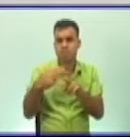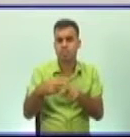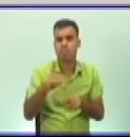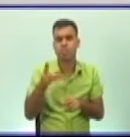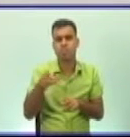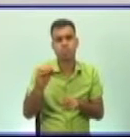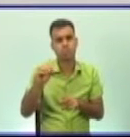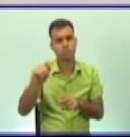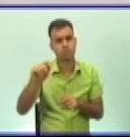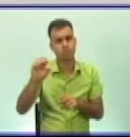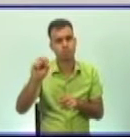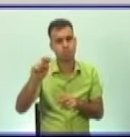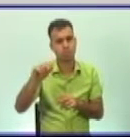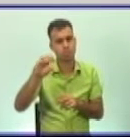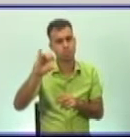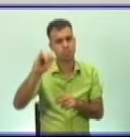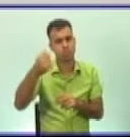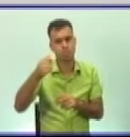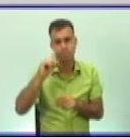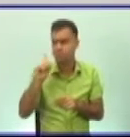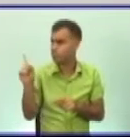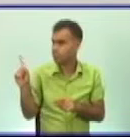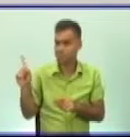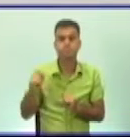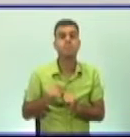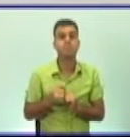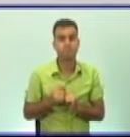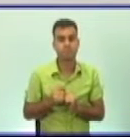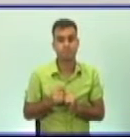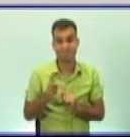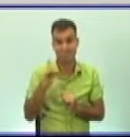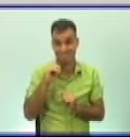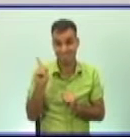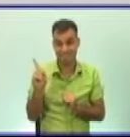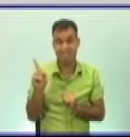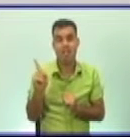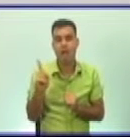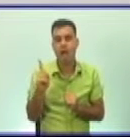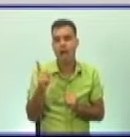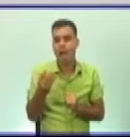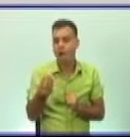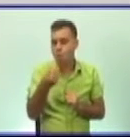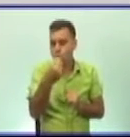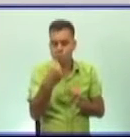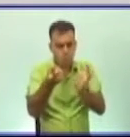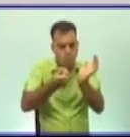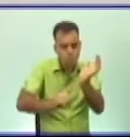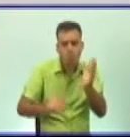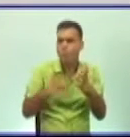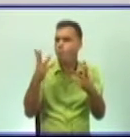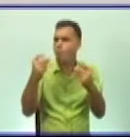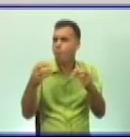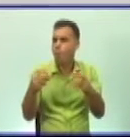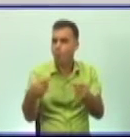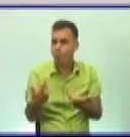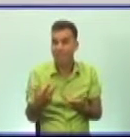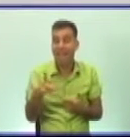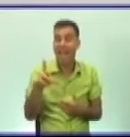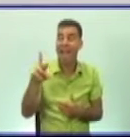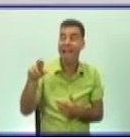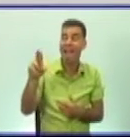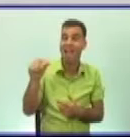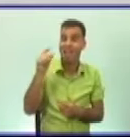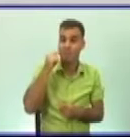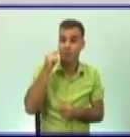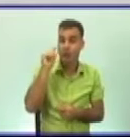disipada, recuérdense que es el indicador de cuánta energía se consume en el elemento resistivo. Por